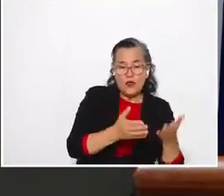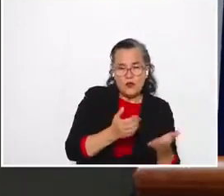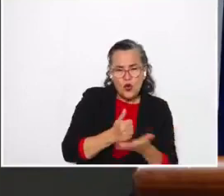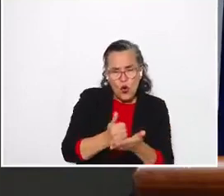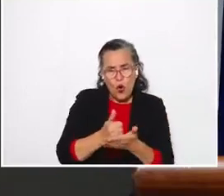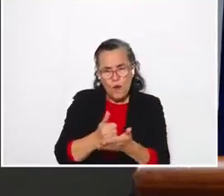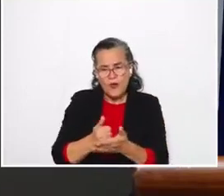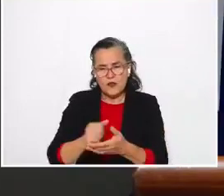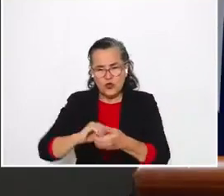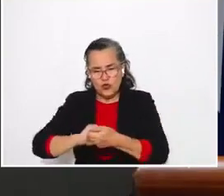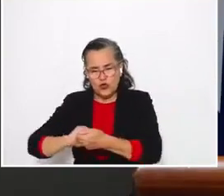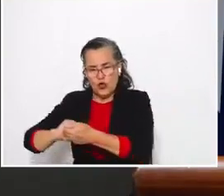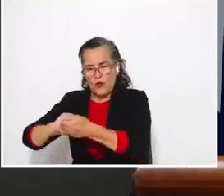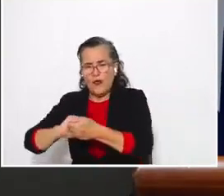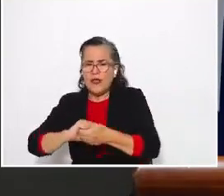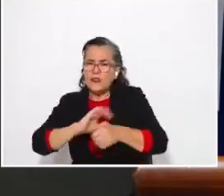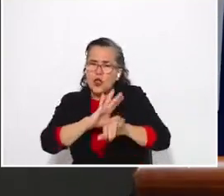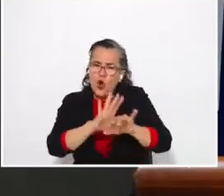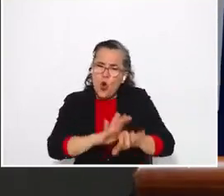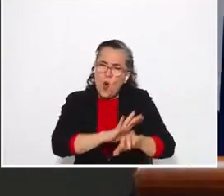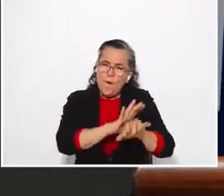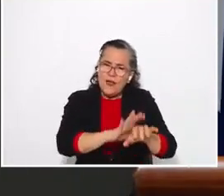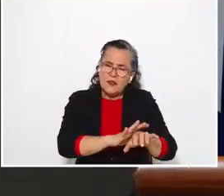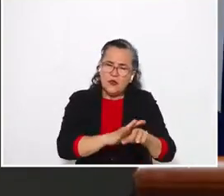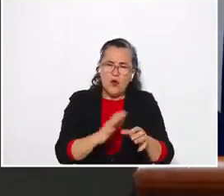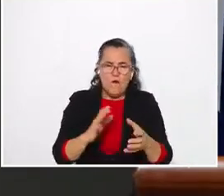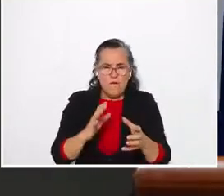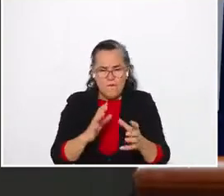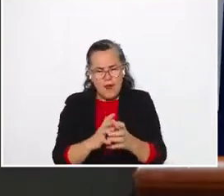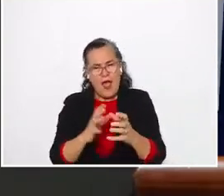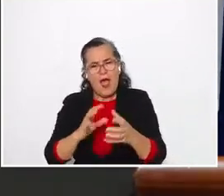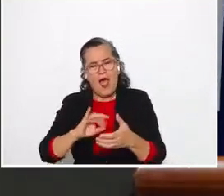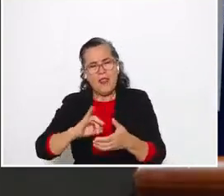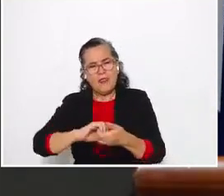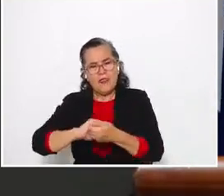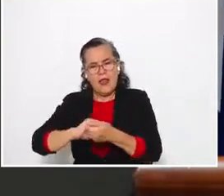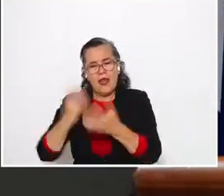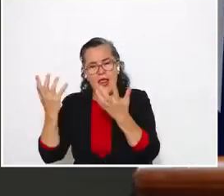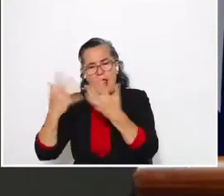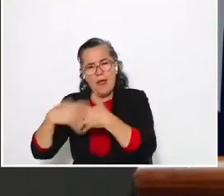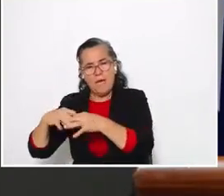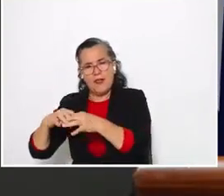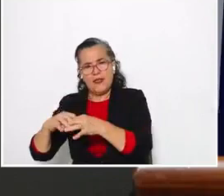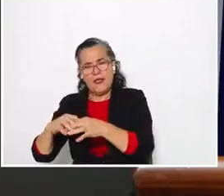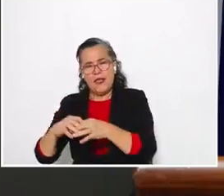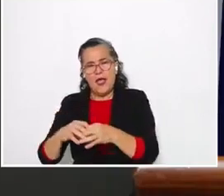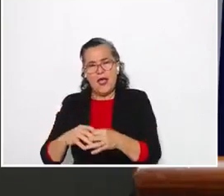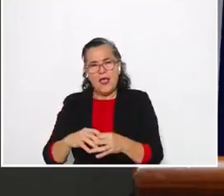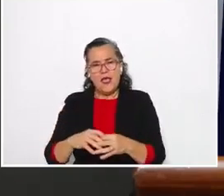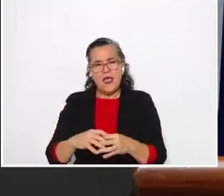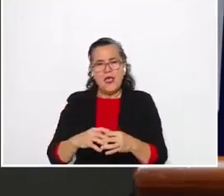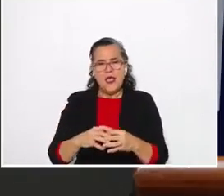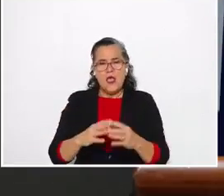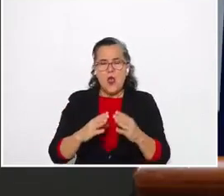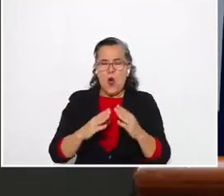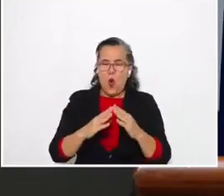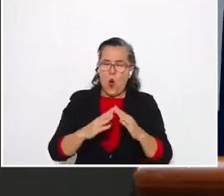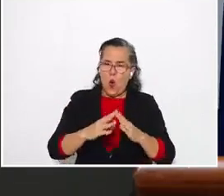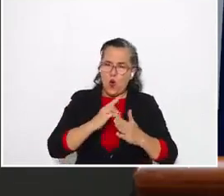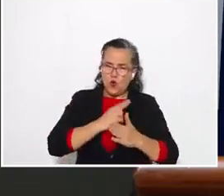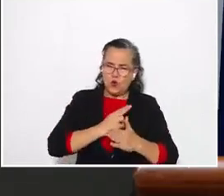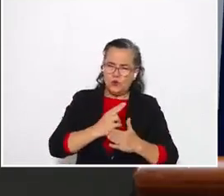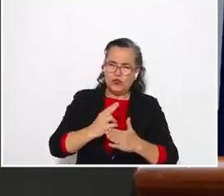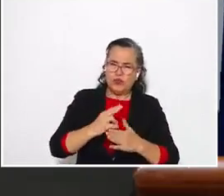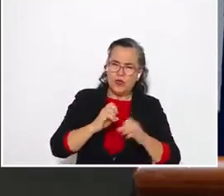solidaridad, compasión, fraternidad, empatía y la hospitalidad de Derrida en